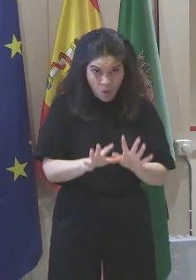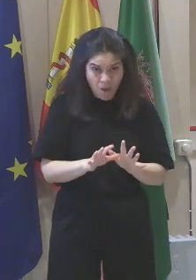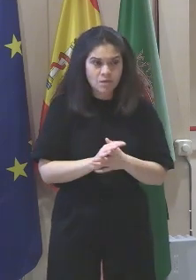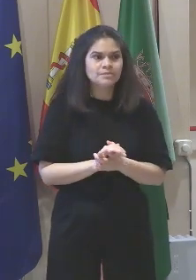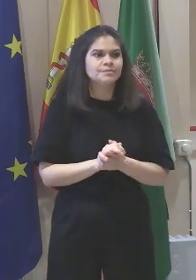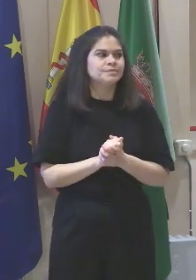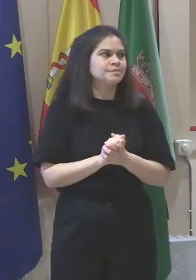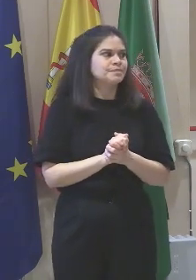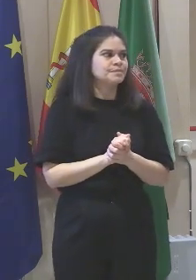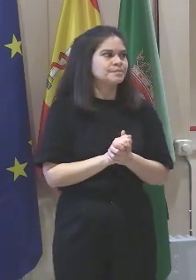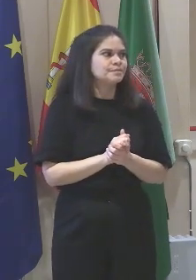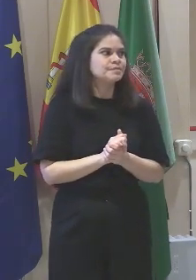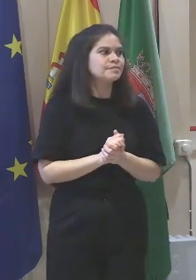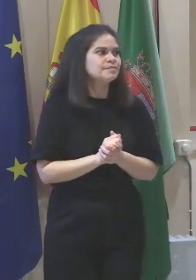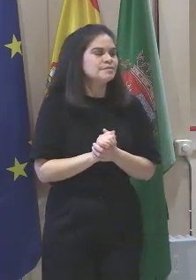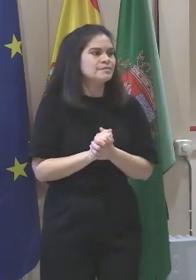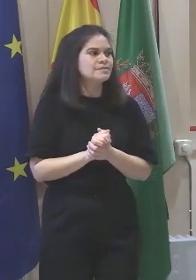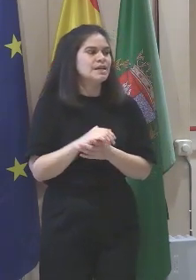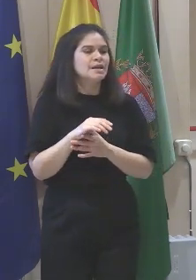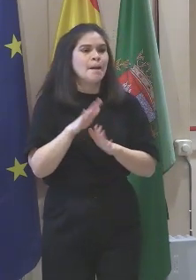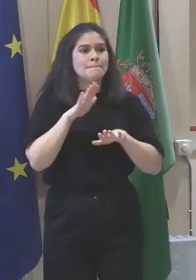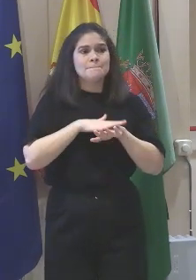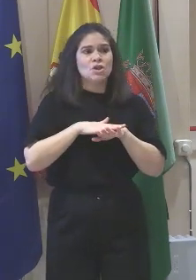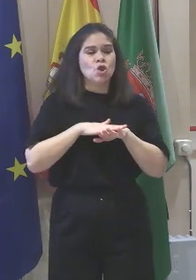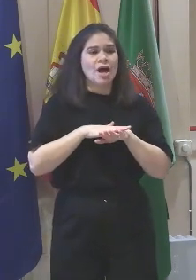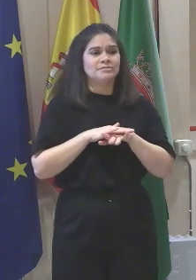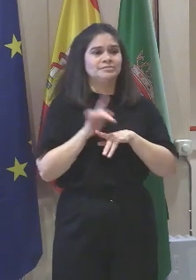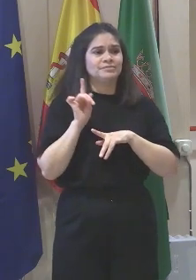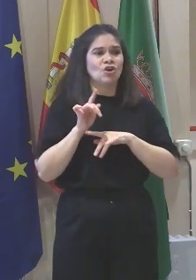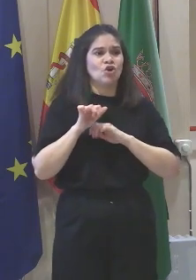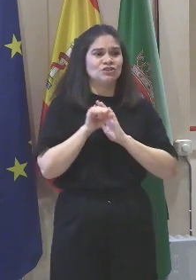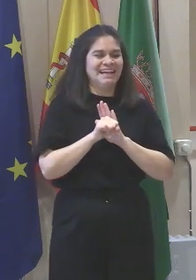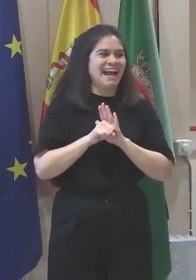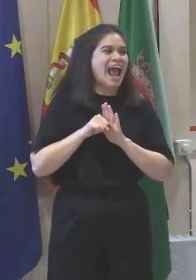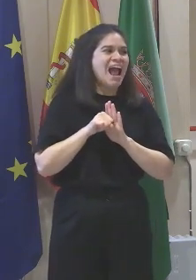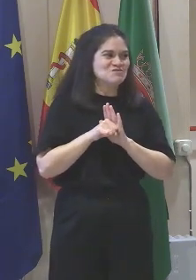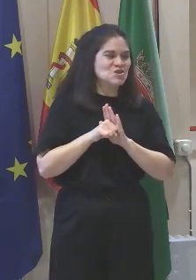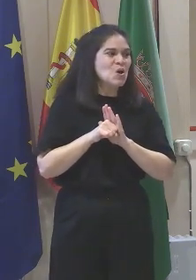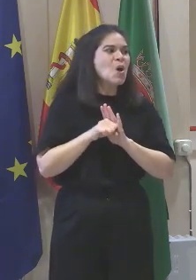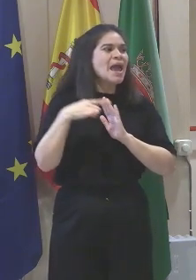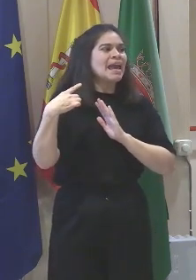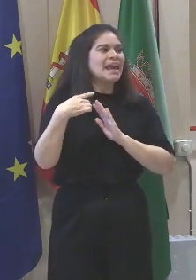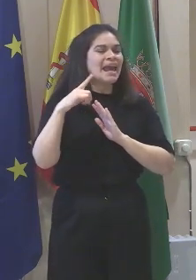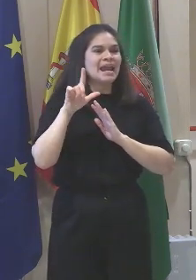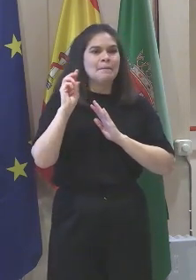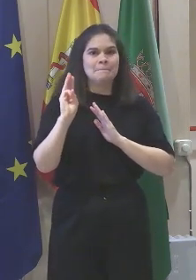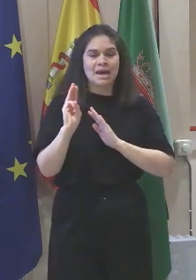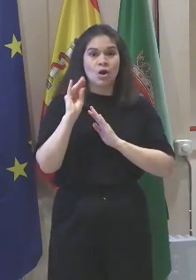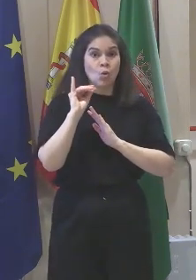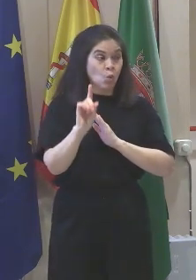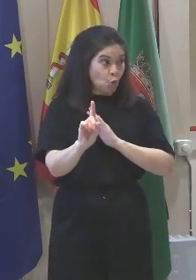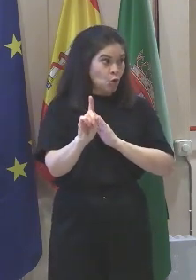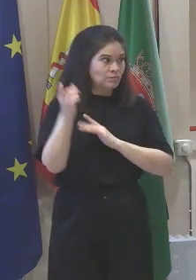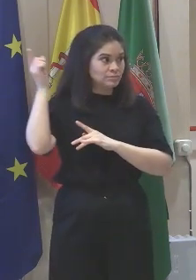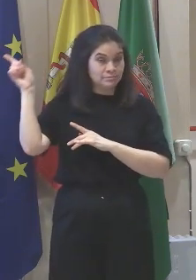los agonistas de GLP-1, perdonad que me enrolle, ya voy a intentar resumir en 5 minutos lo que queda. El semaglutide,